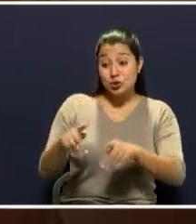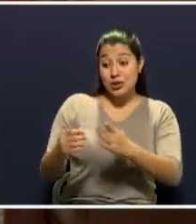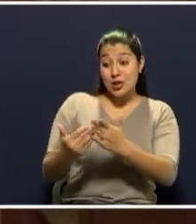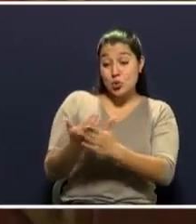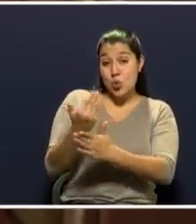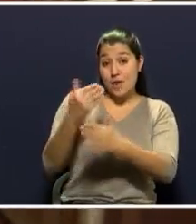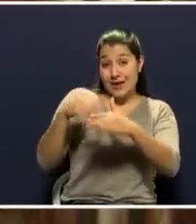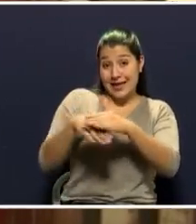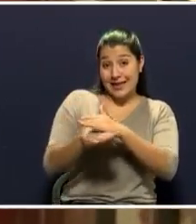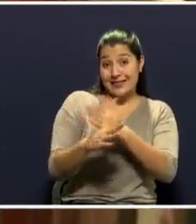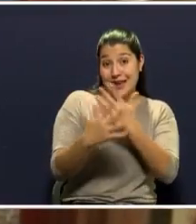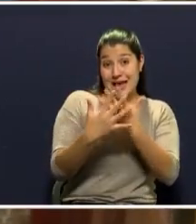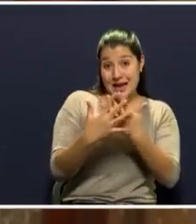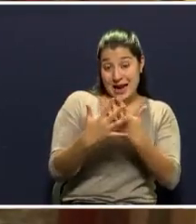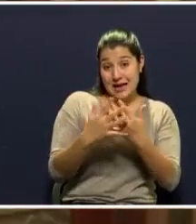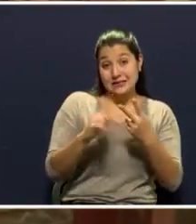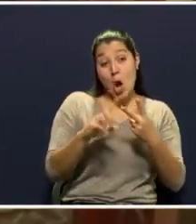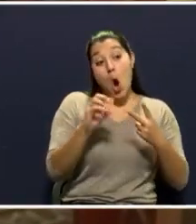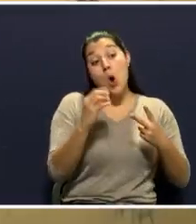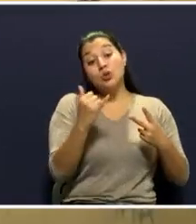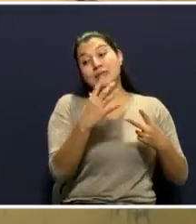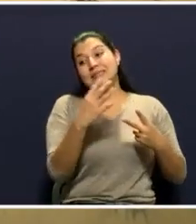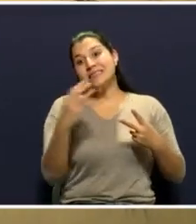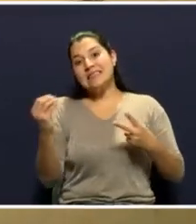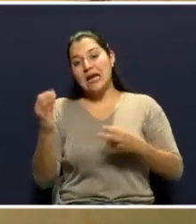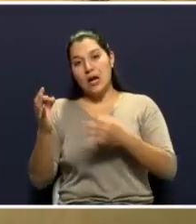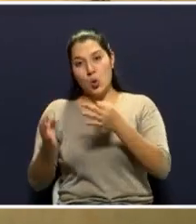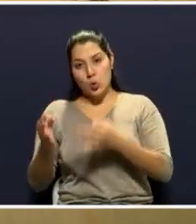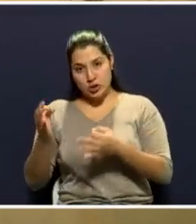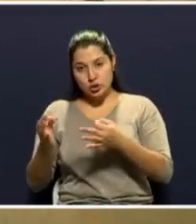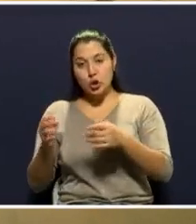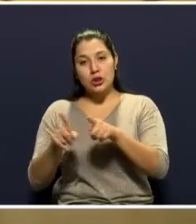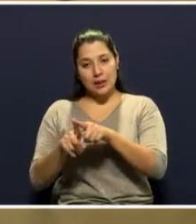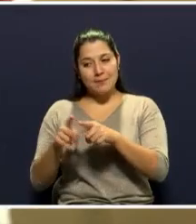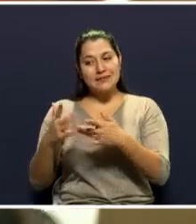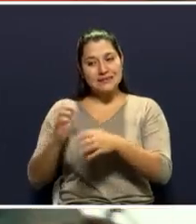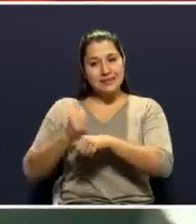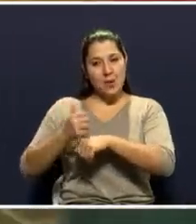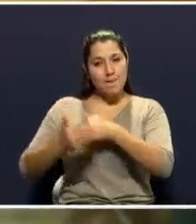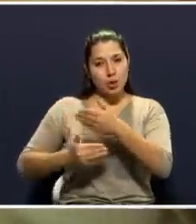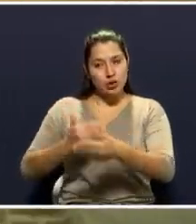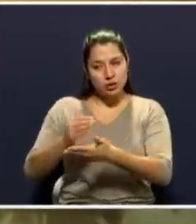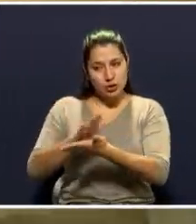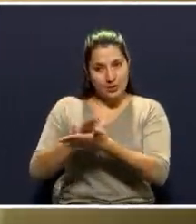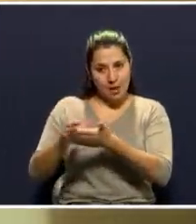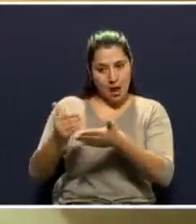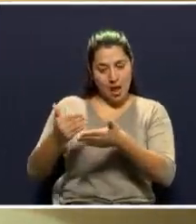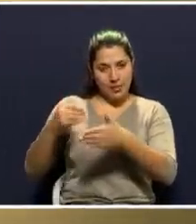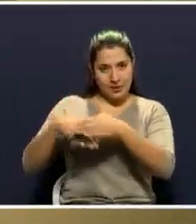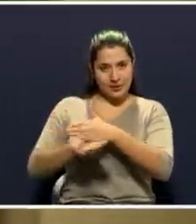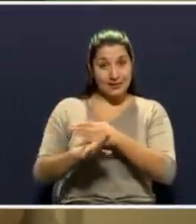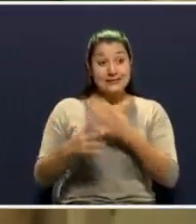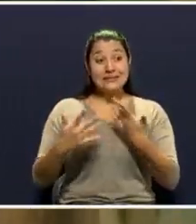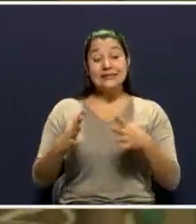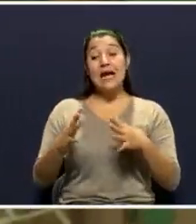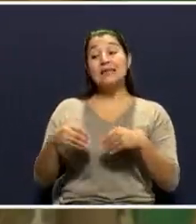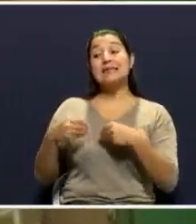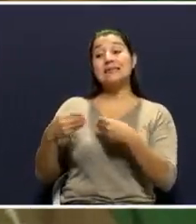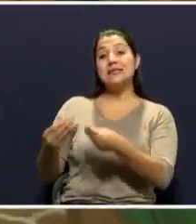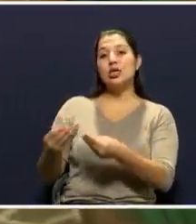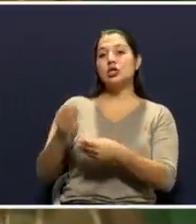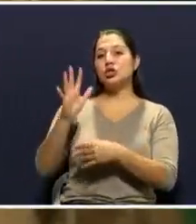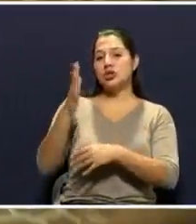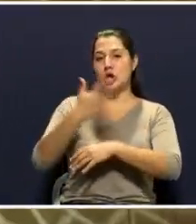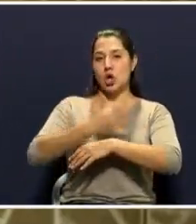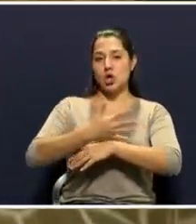que son salidas a audiencias judiciales. La Defensoría de los Habitantes dio 5 días hábiles para que el Ministerio de Salud, la